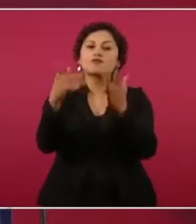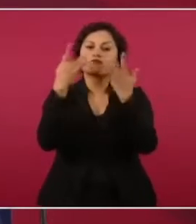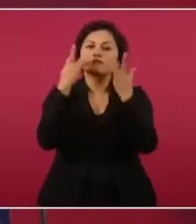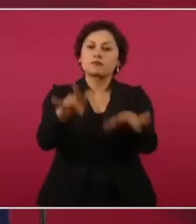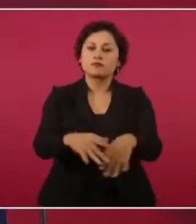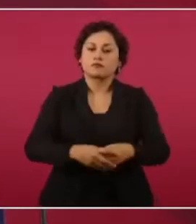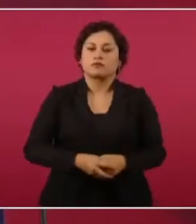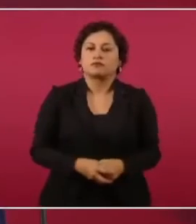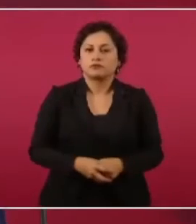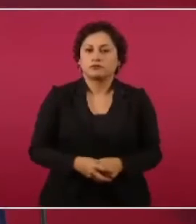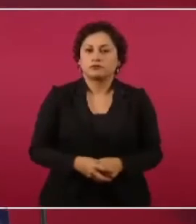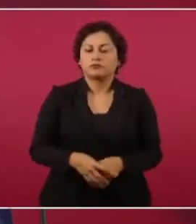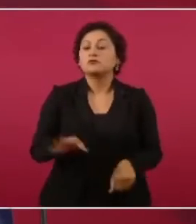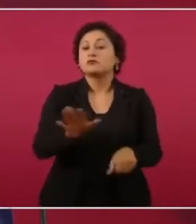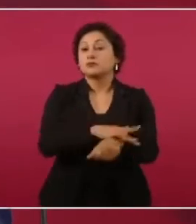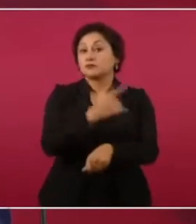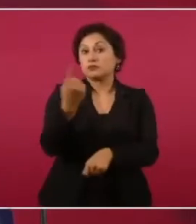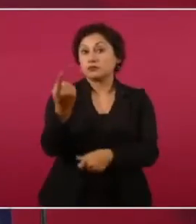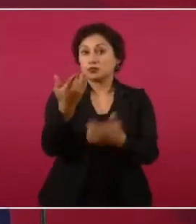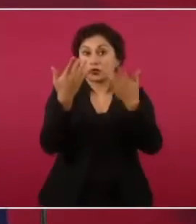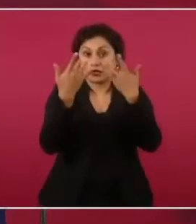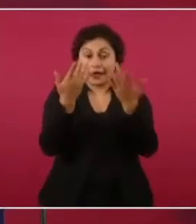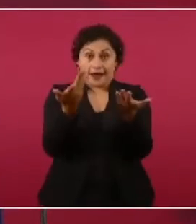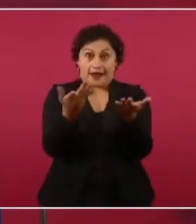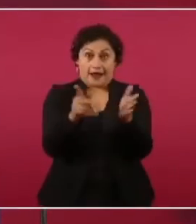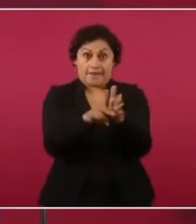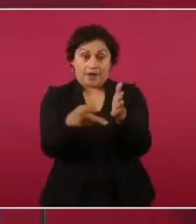porque el periodismo es un oficio